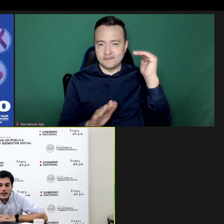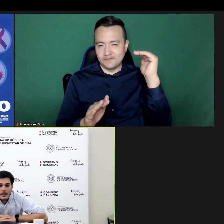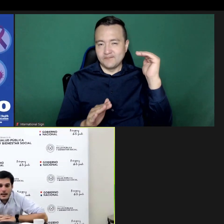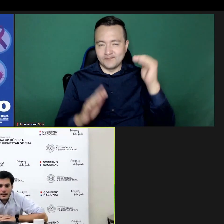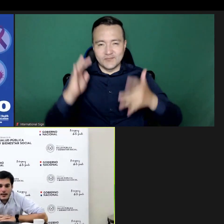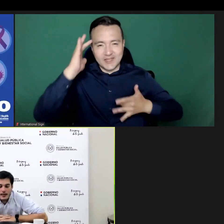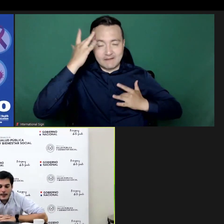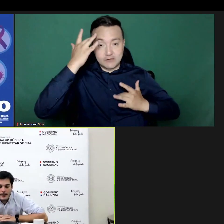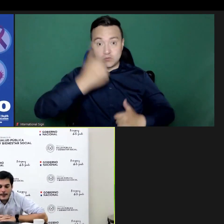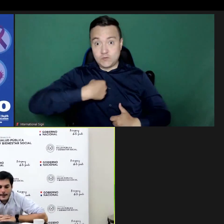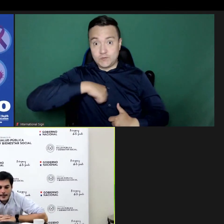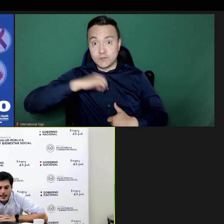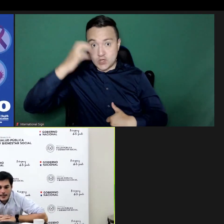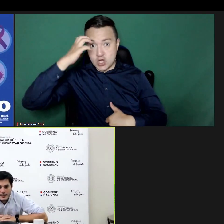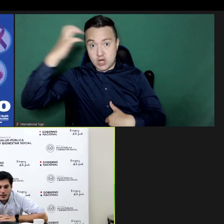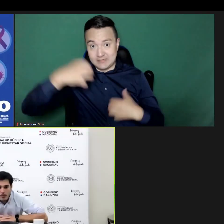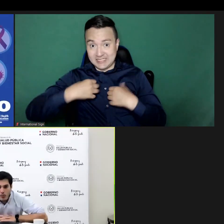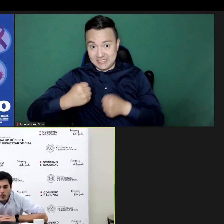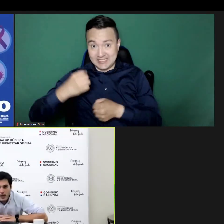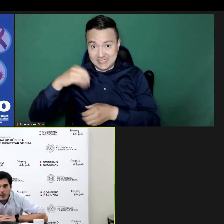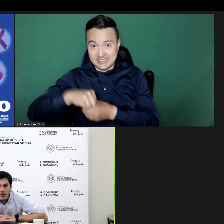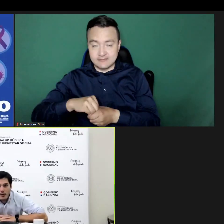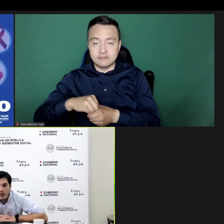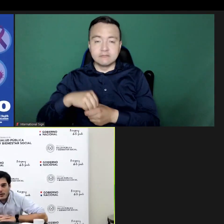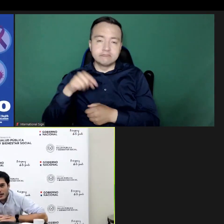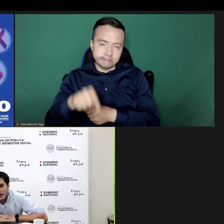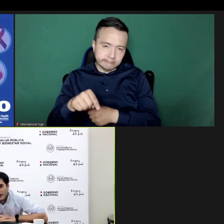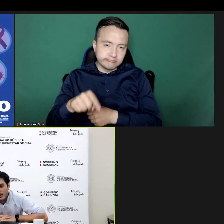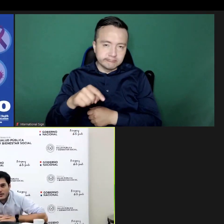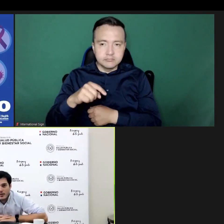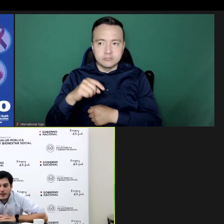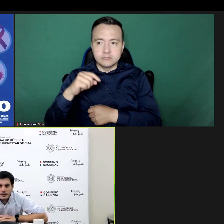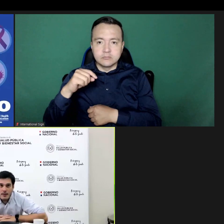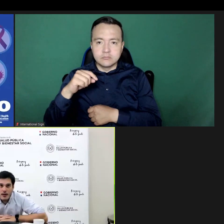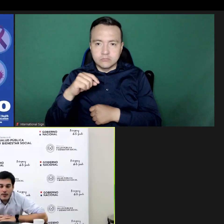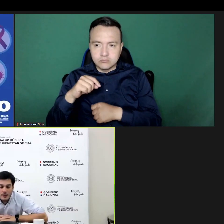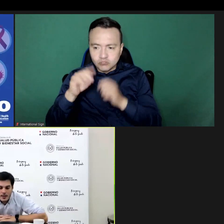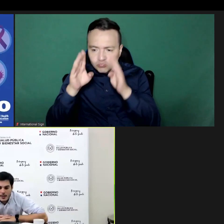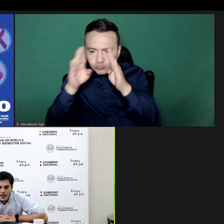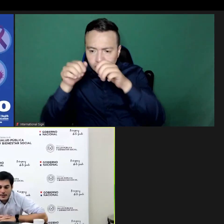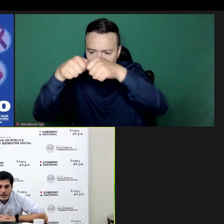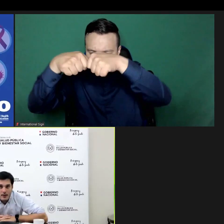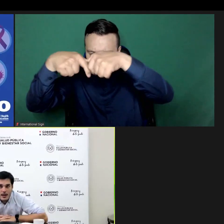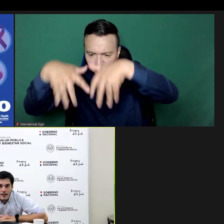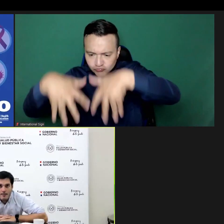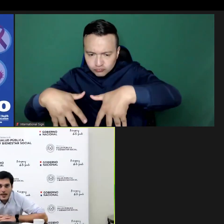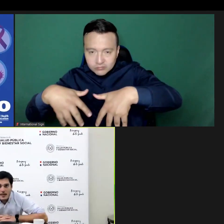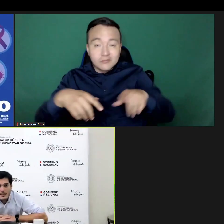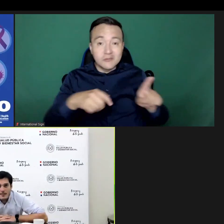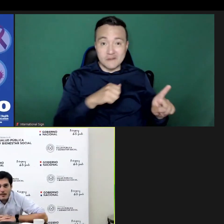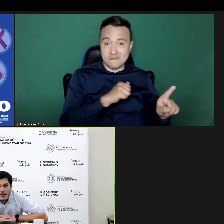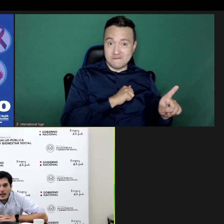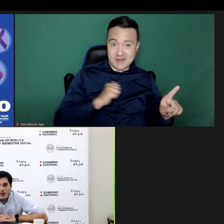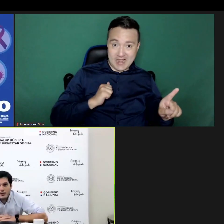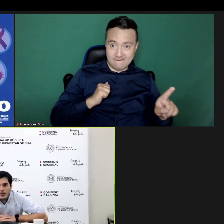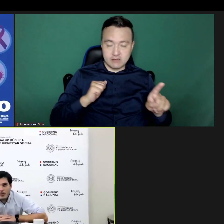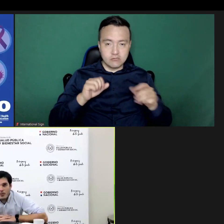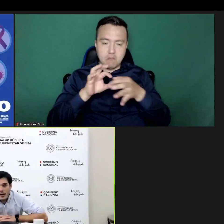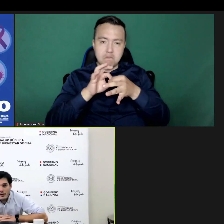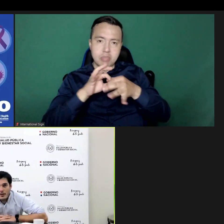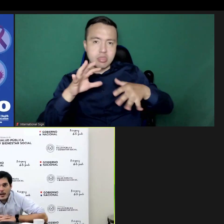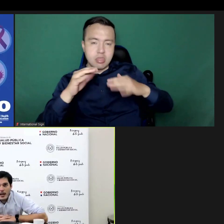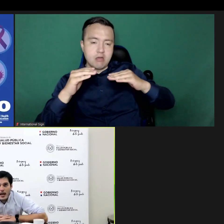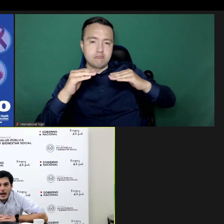pública, desde el sector público, en la articulación con el sector privado, sí hay una gran brecha, principalmente en los